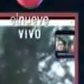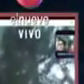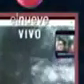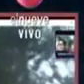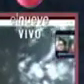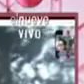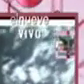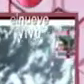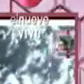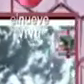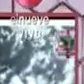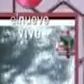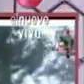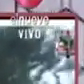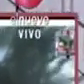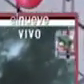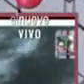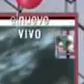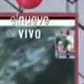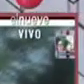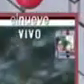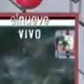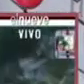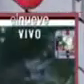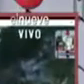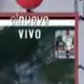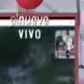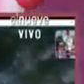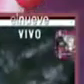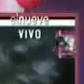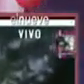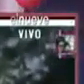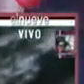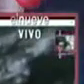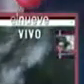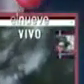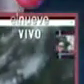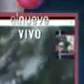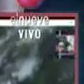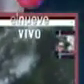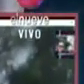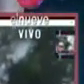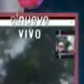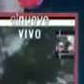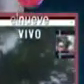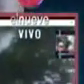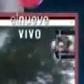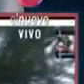como 1.000 por día, como 10.000 casos, Ceará